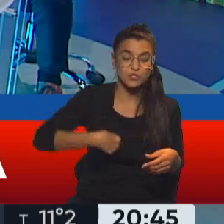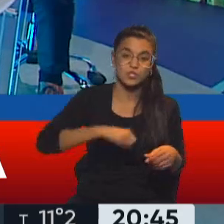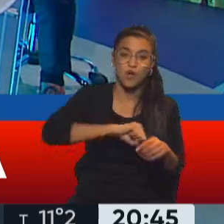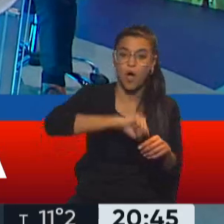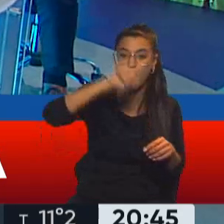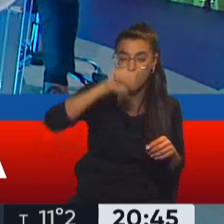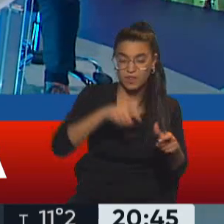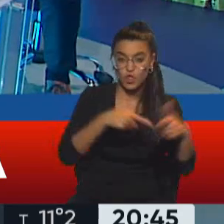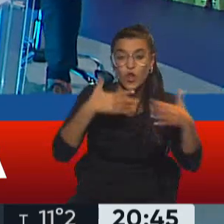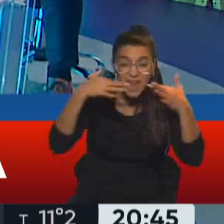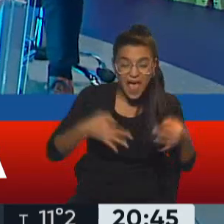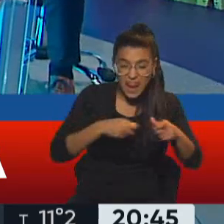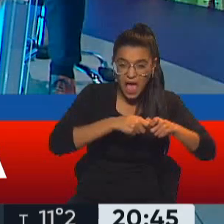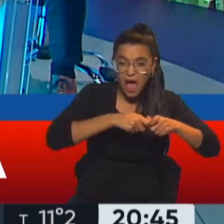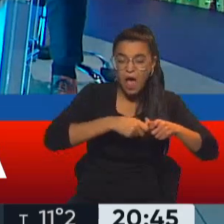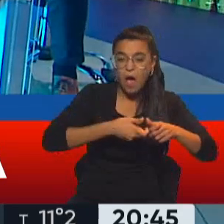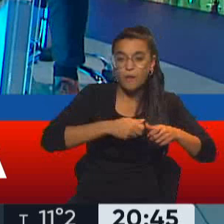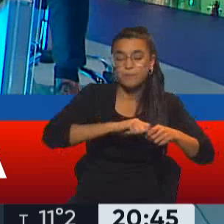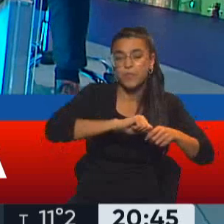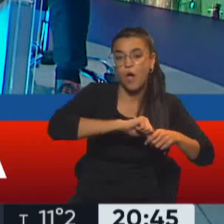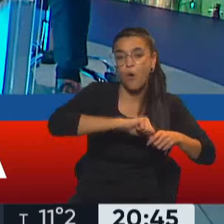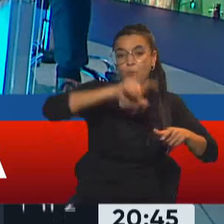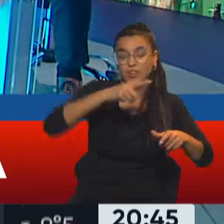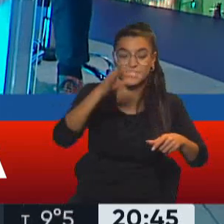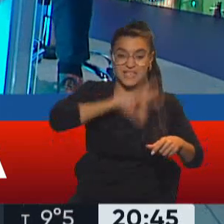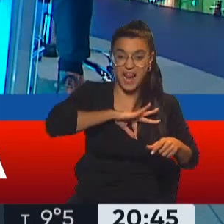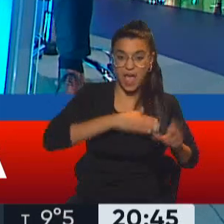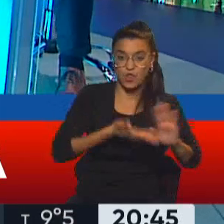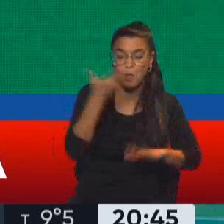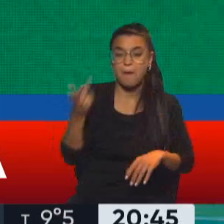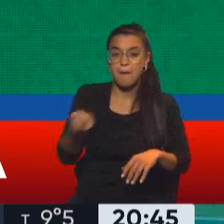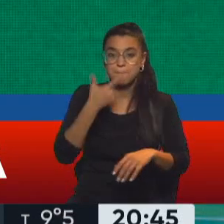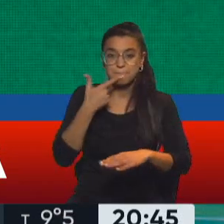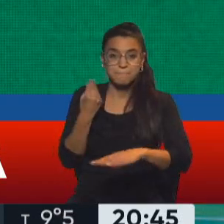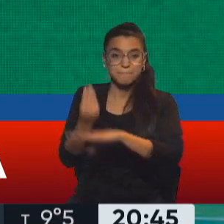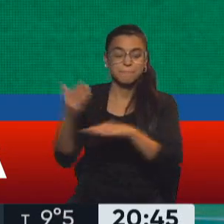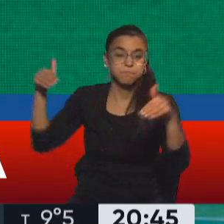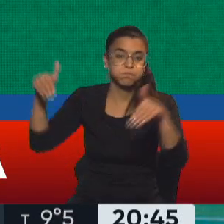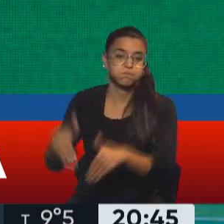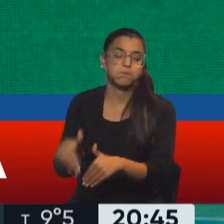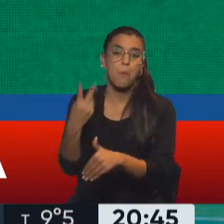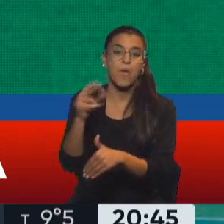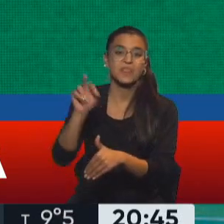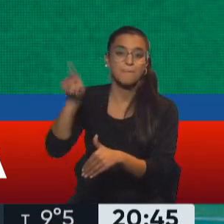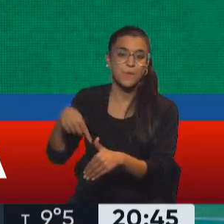en términos reales durante el kirchnerismo el salario. Con Macri ese indicador, dice Todesca, cayó 20% en términos